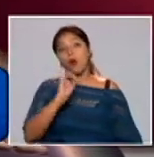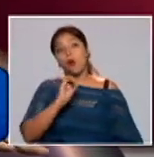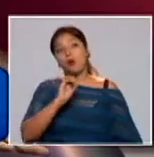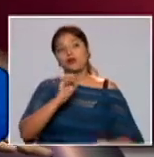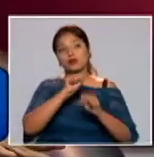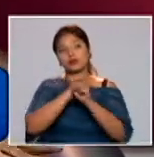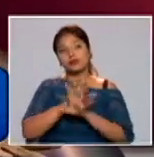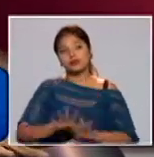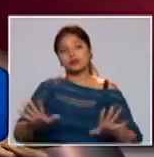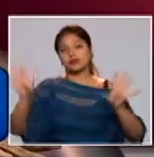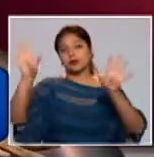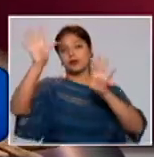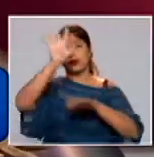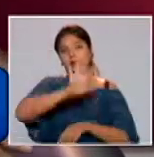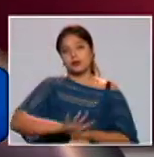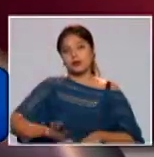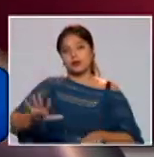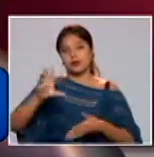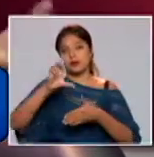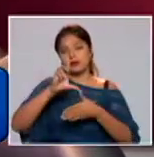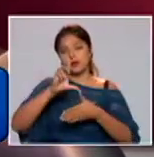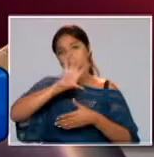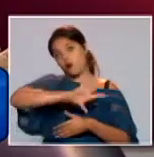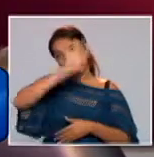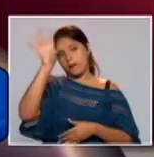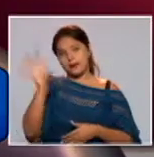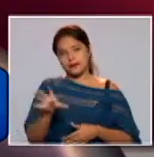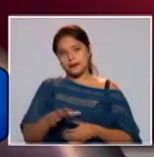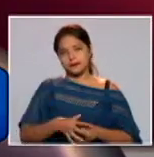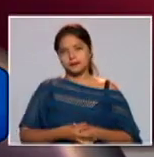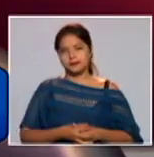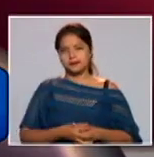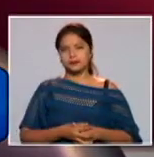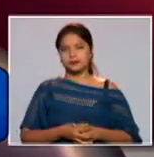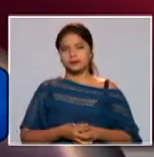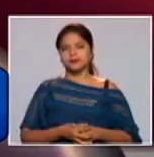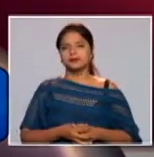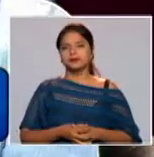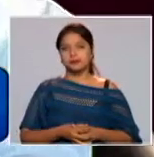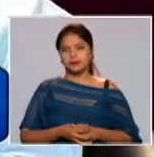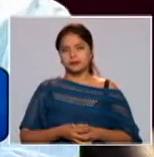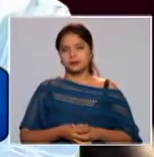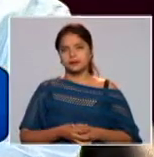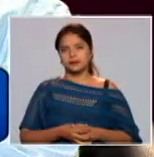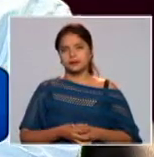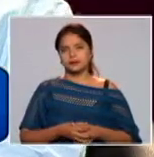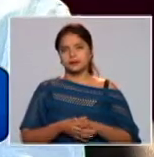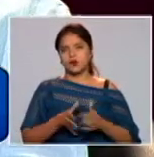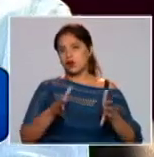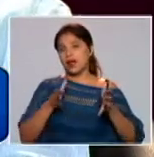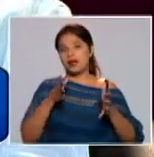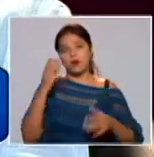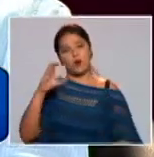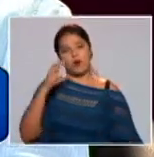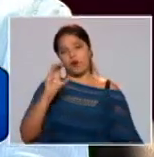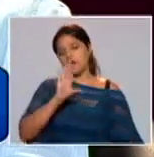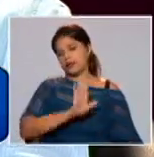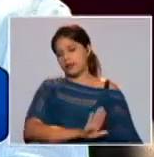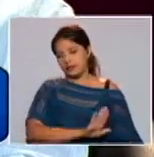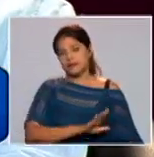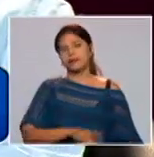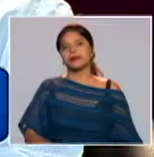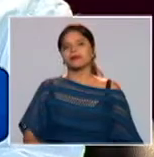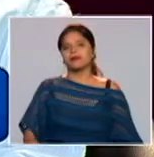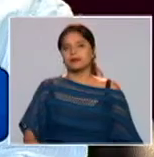también expandir a través de bueno otros otros países nuestros premios han sido nacionales hemos